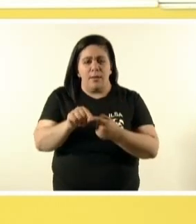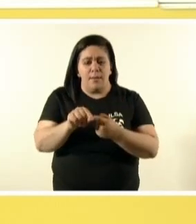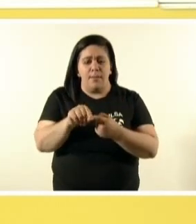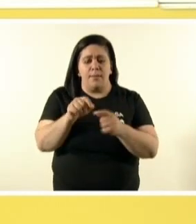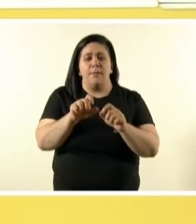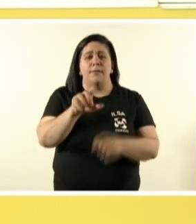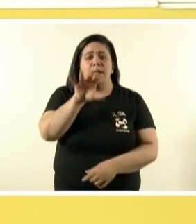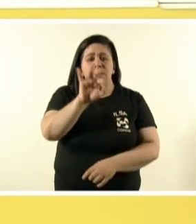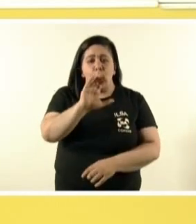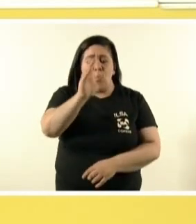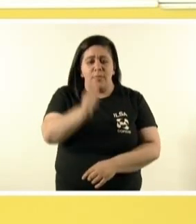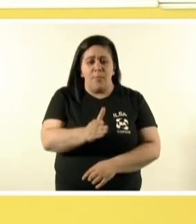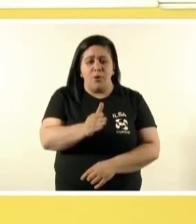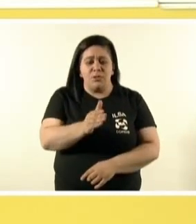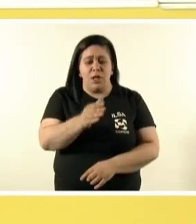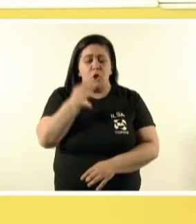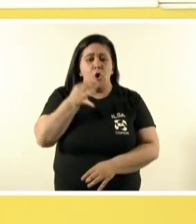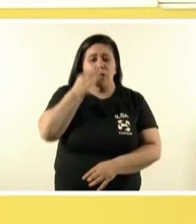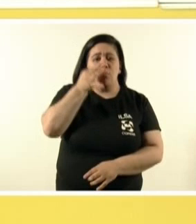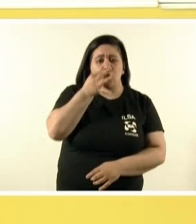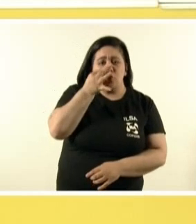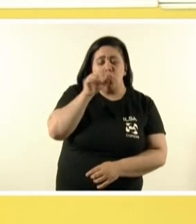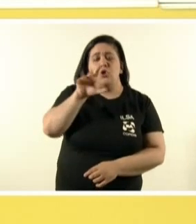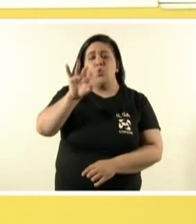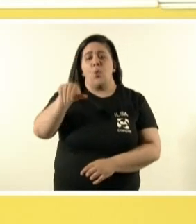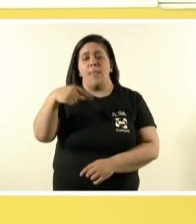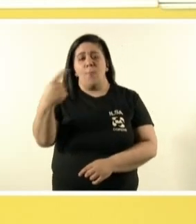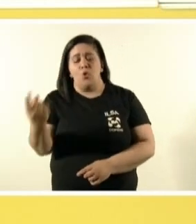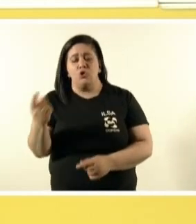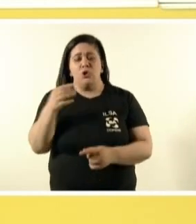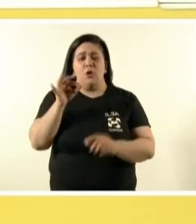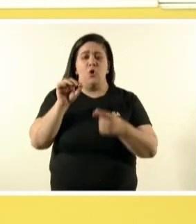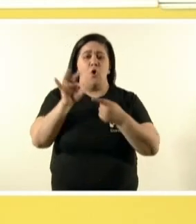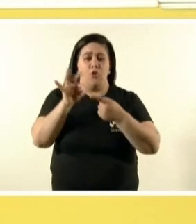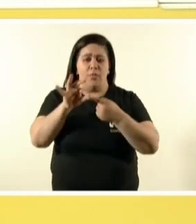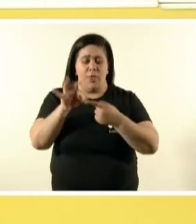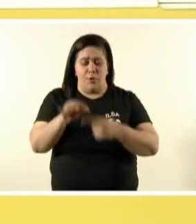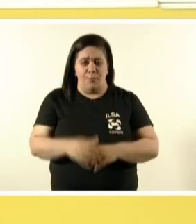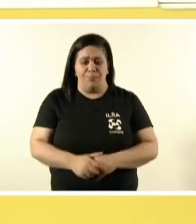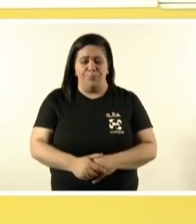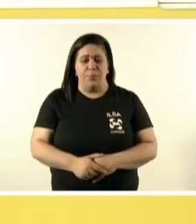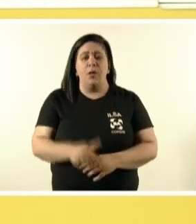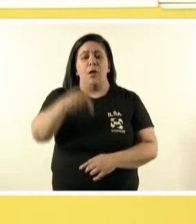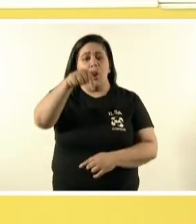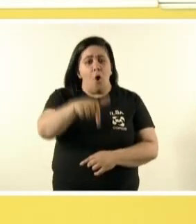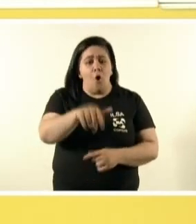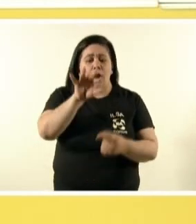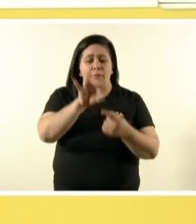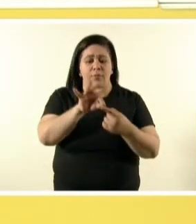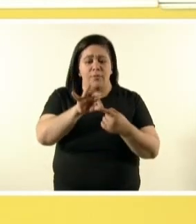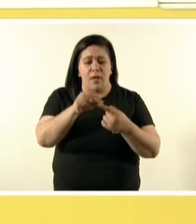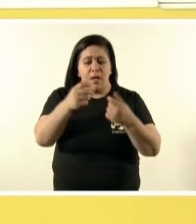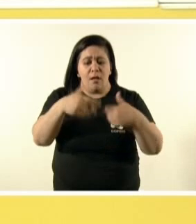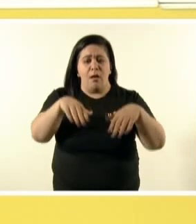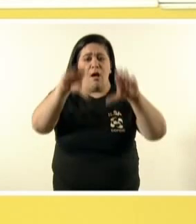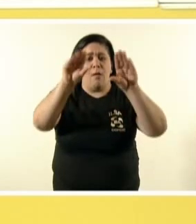715.000 serológicos y 710.000 por PCR. Hoy testeamos a todos